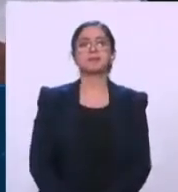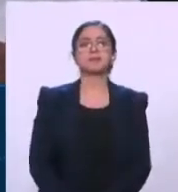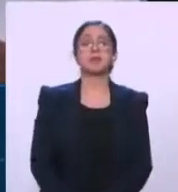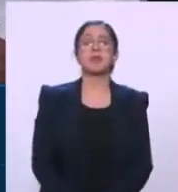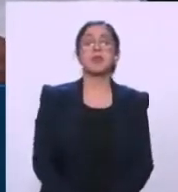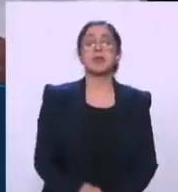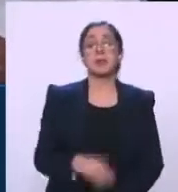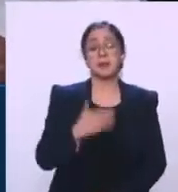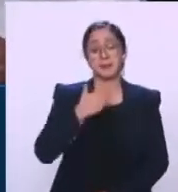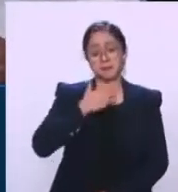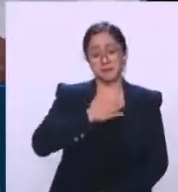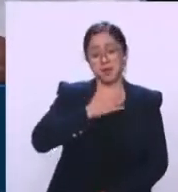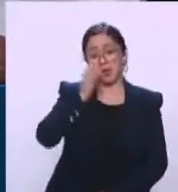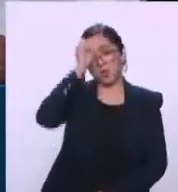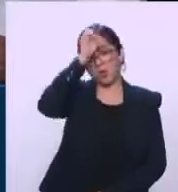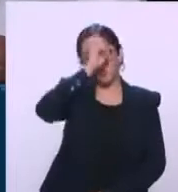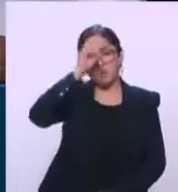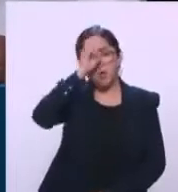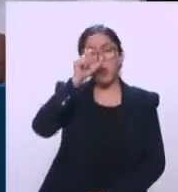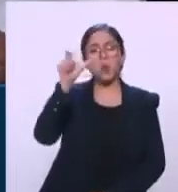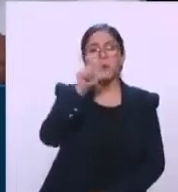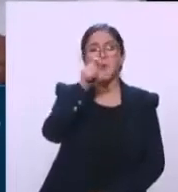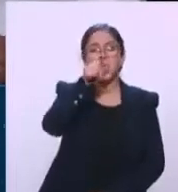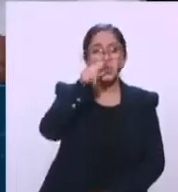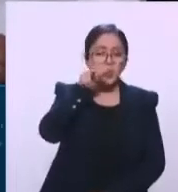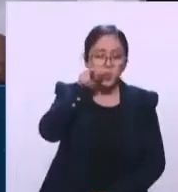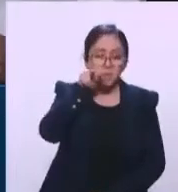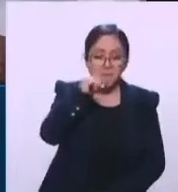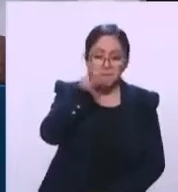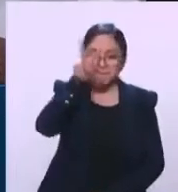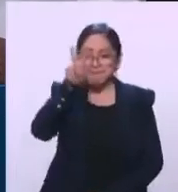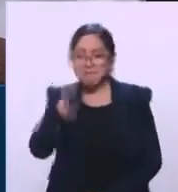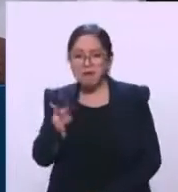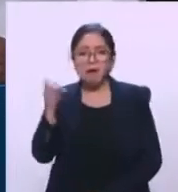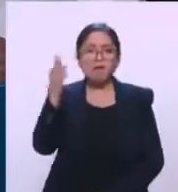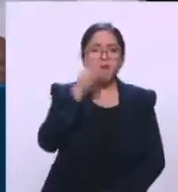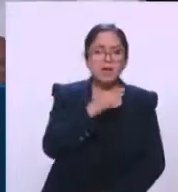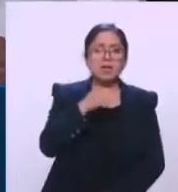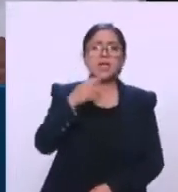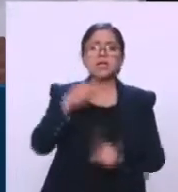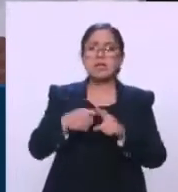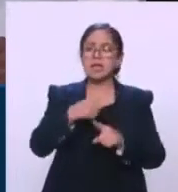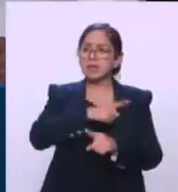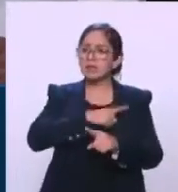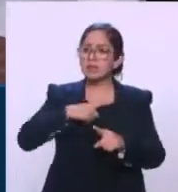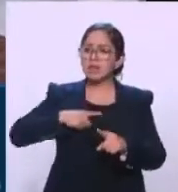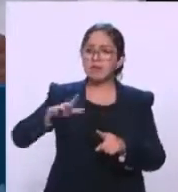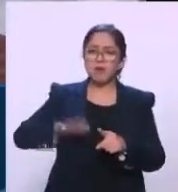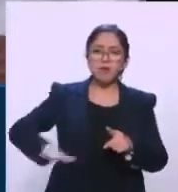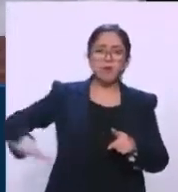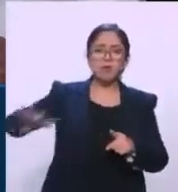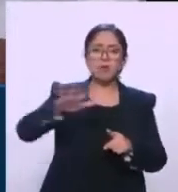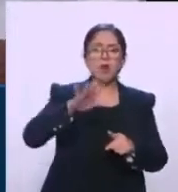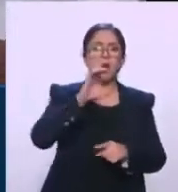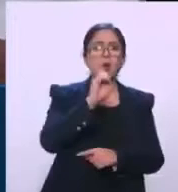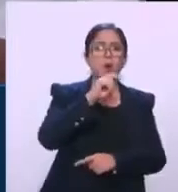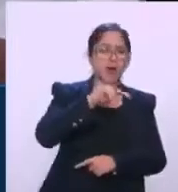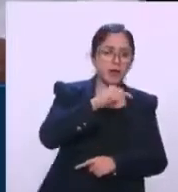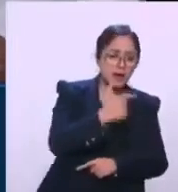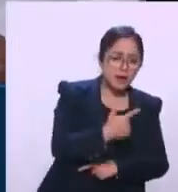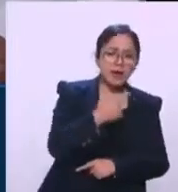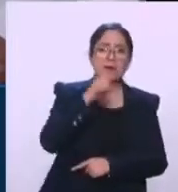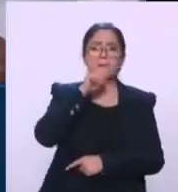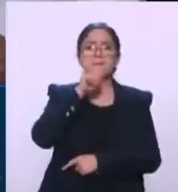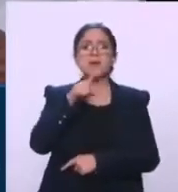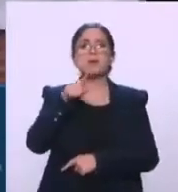que la verificación de lo que es verdad debe ser un proceso colectivo. O sea, deben estar las organizaciones, deben estar las empresas, también debe haber